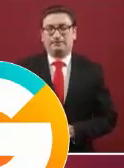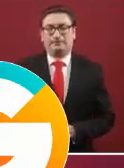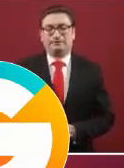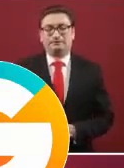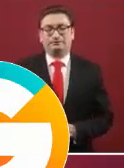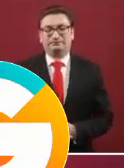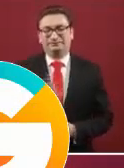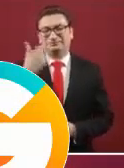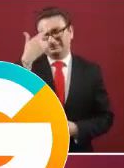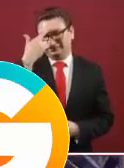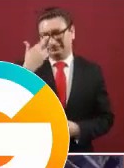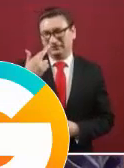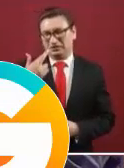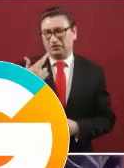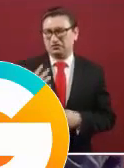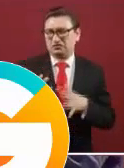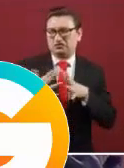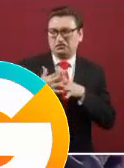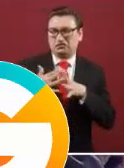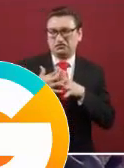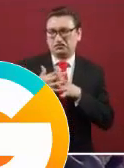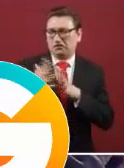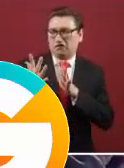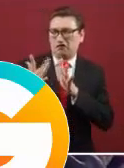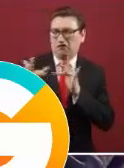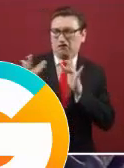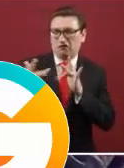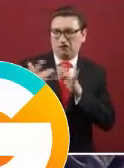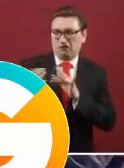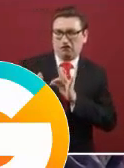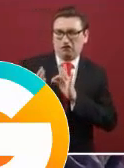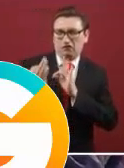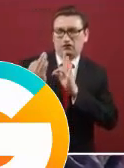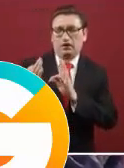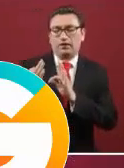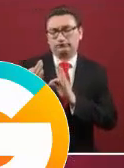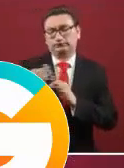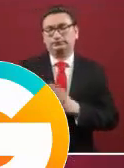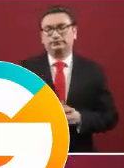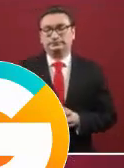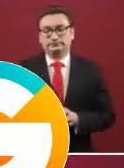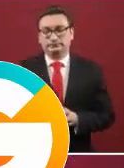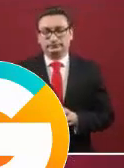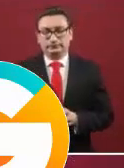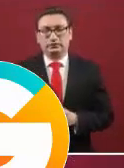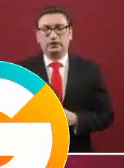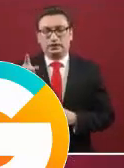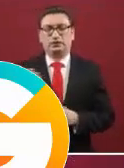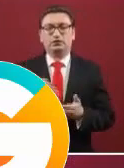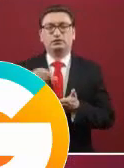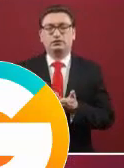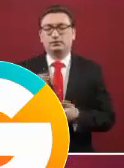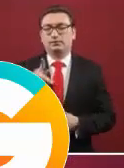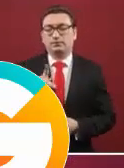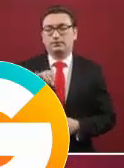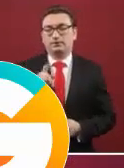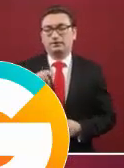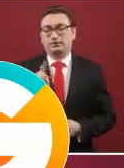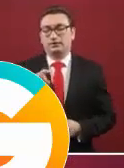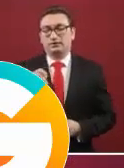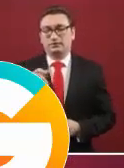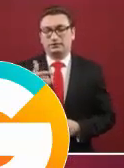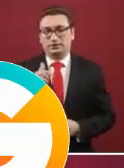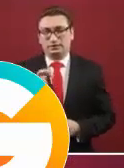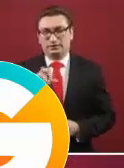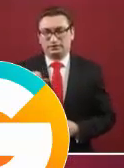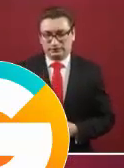enfrentando a los franceses. Vamos a estar en Piedras Negras, Coahuila.